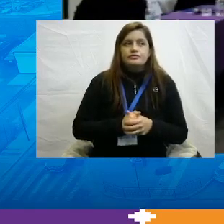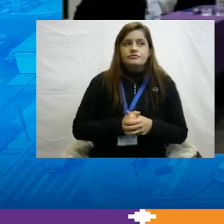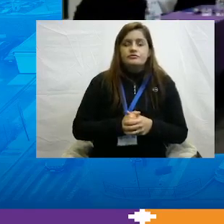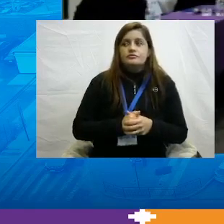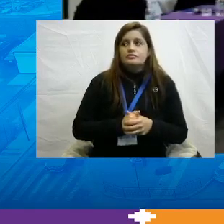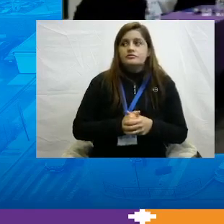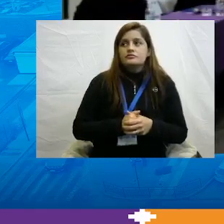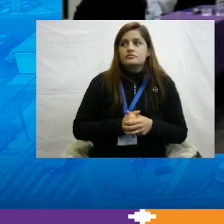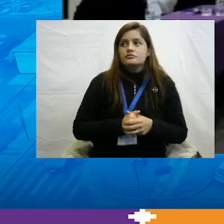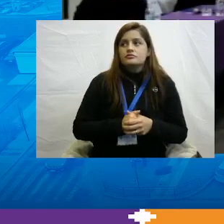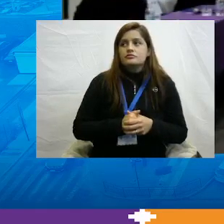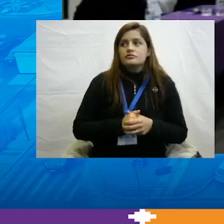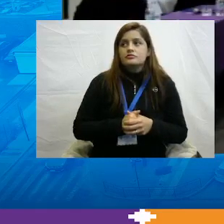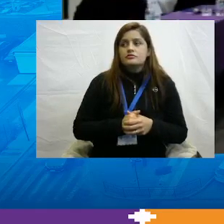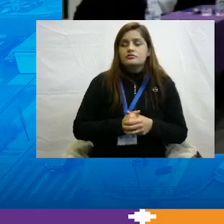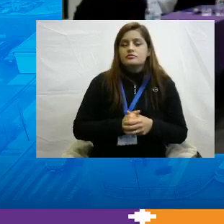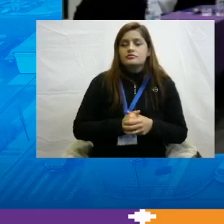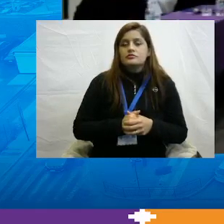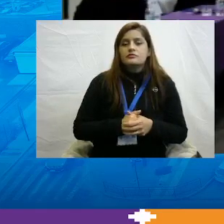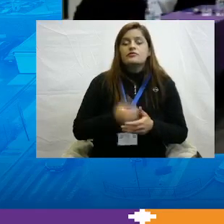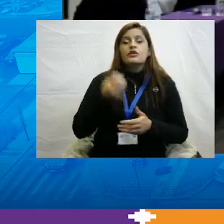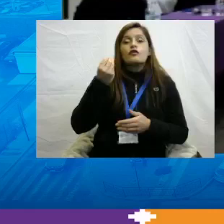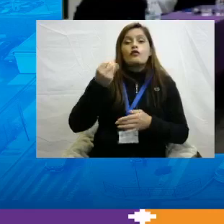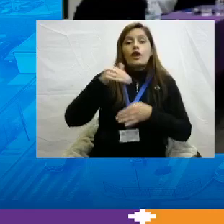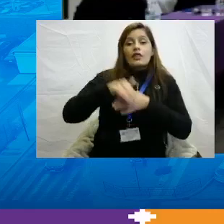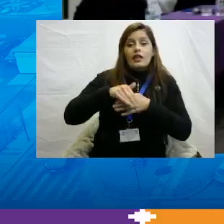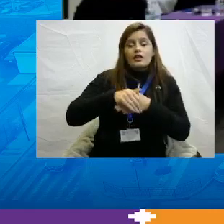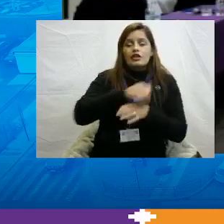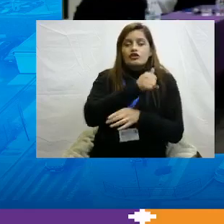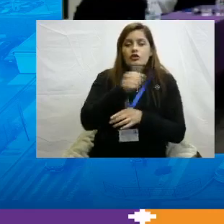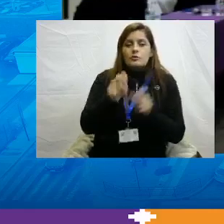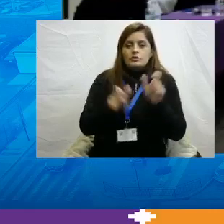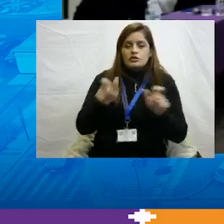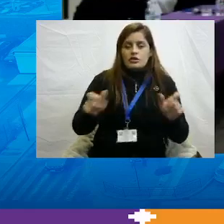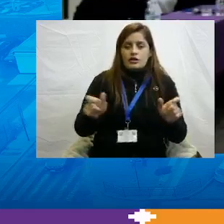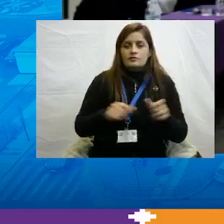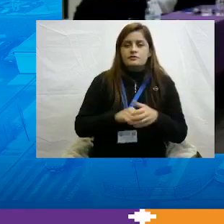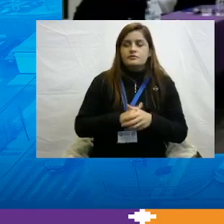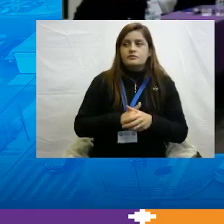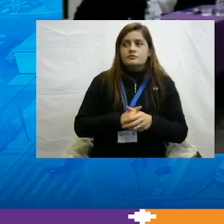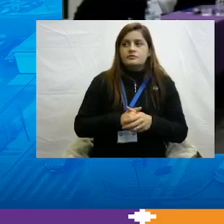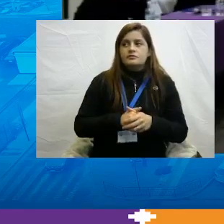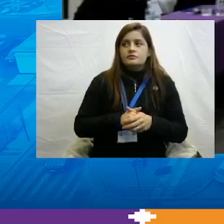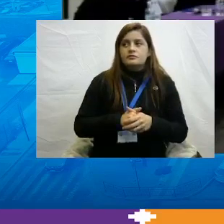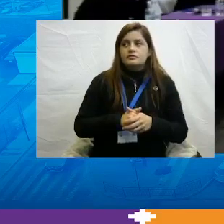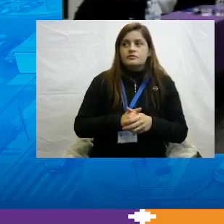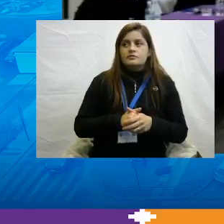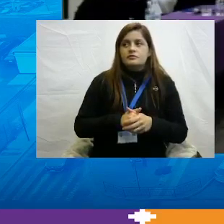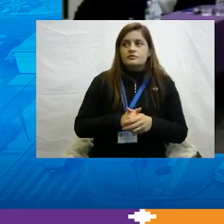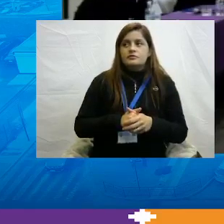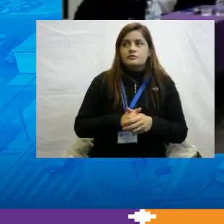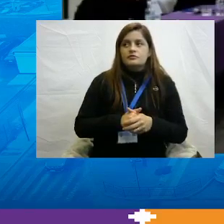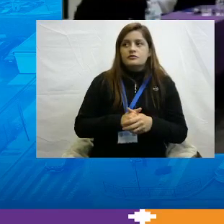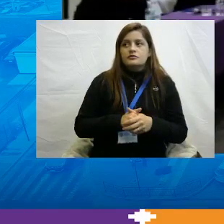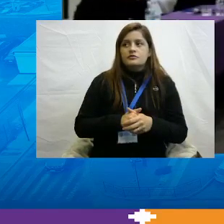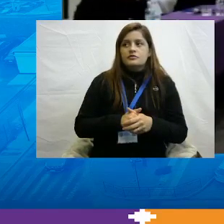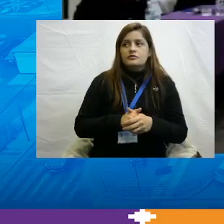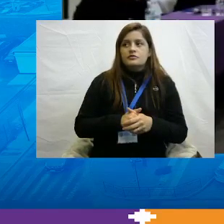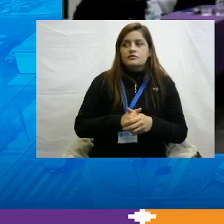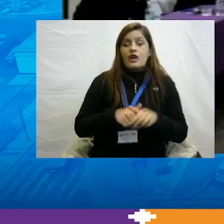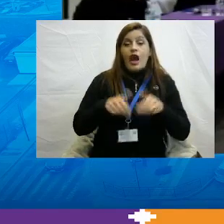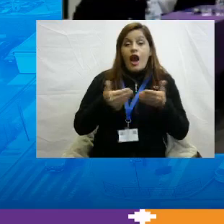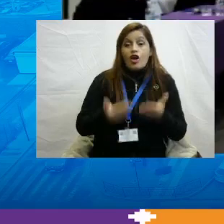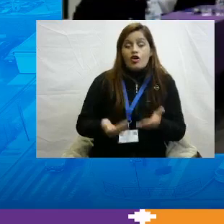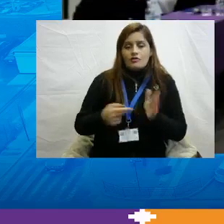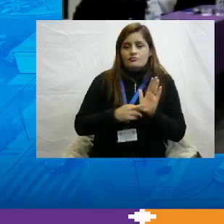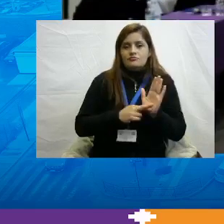Buenas tardes a todos los presentes, alcaldesa, concejales, público presente, gente por vía remota. Bueno, en esta ocasión